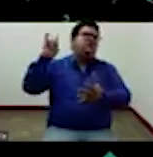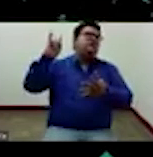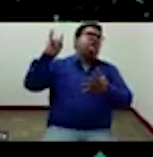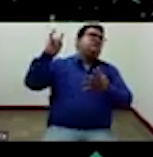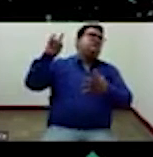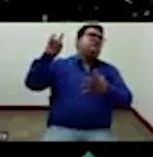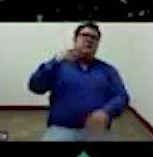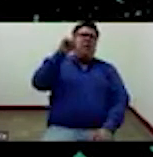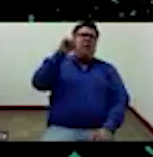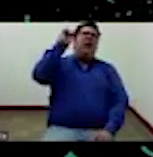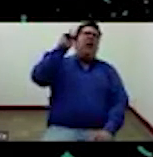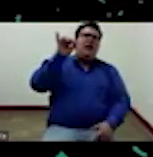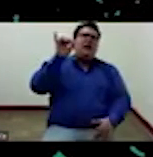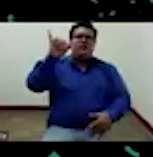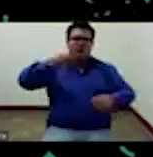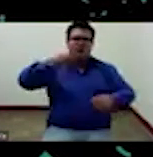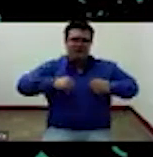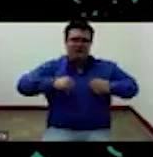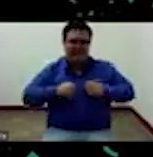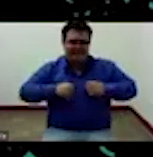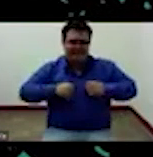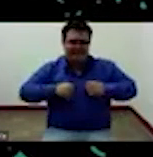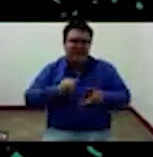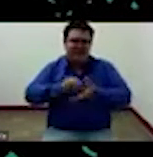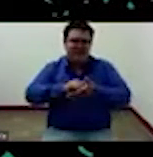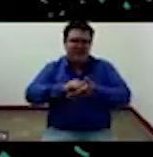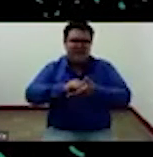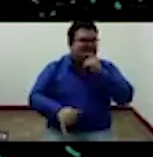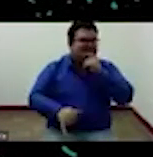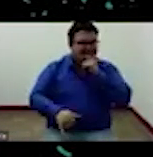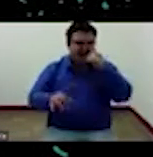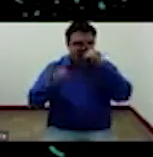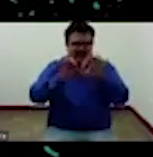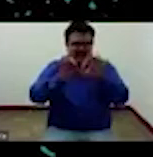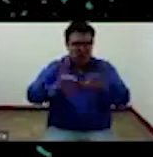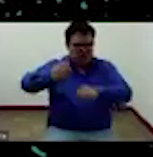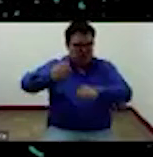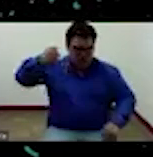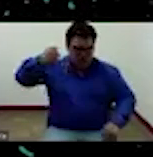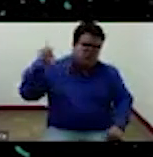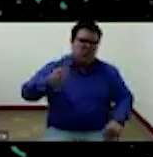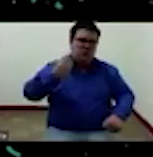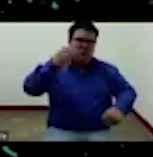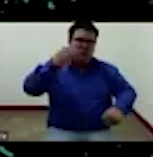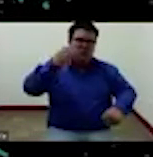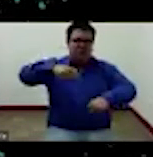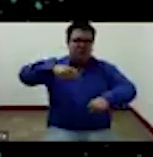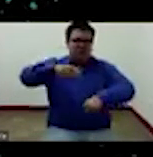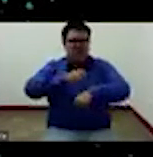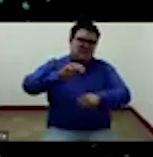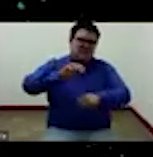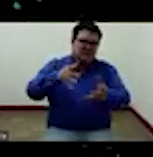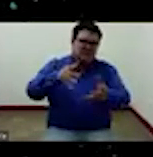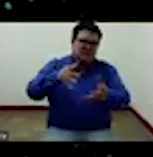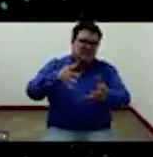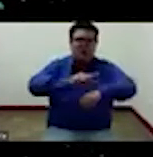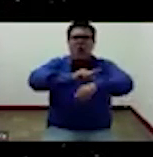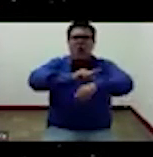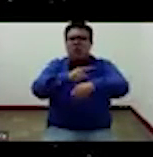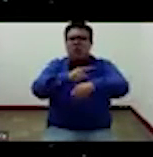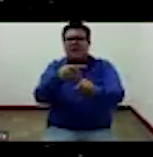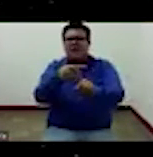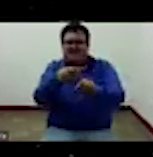Santa Fe, pero que sonara un estruendo que durara 1 minuto 30 segundos, pero sonara cada